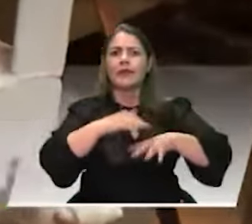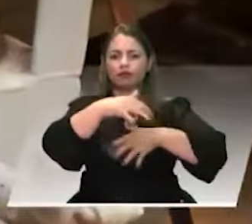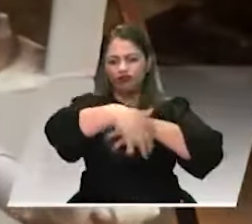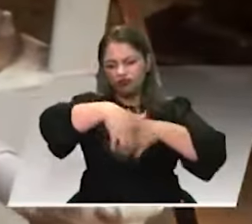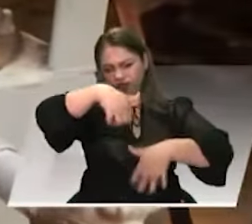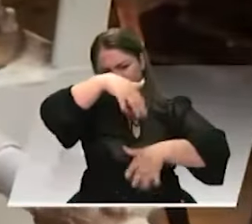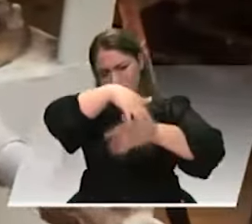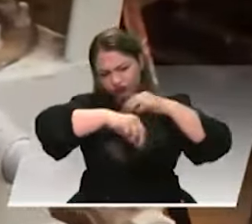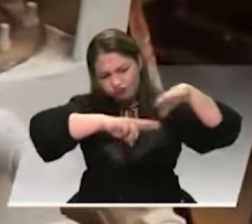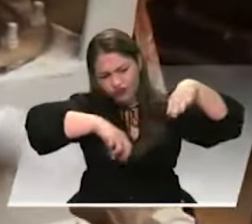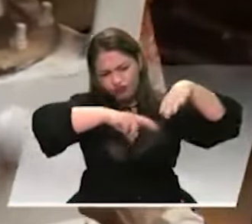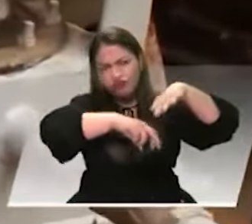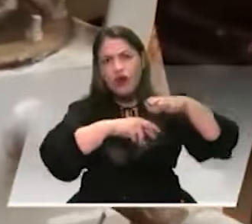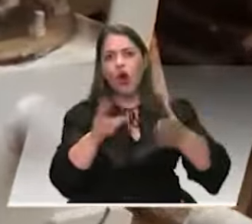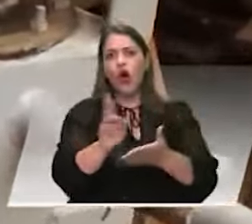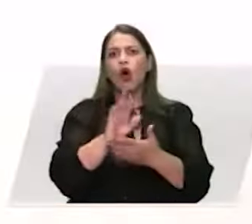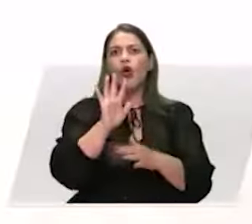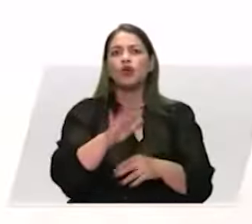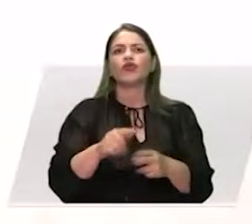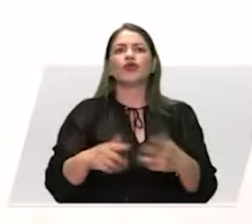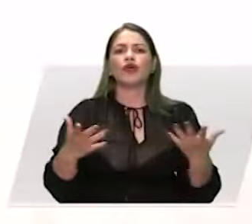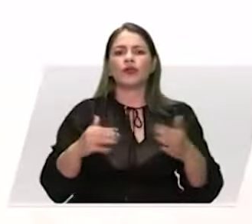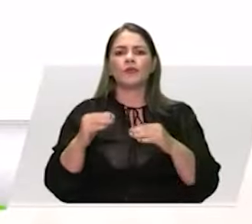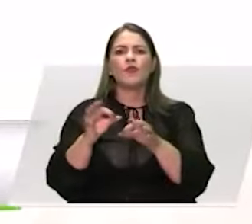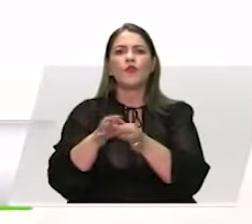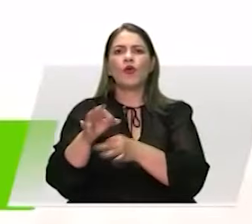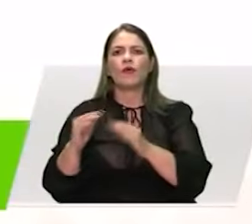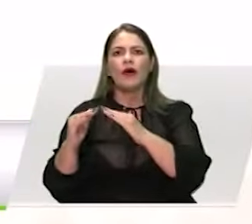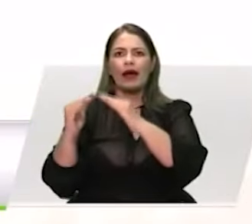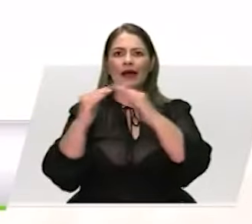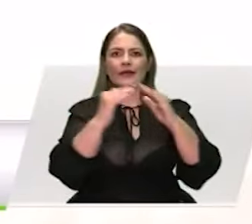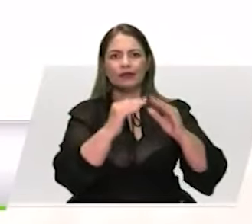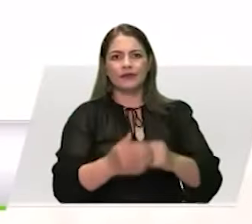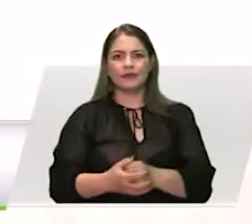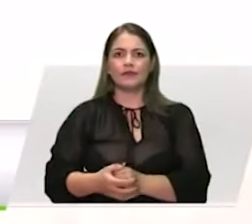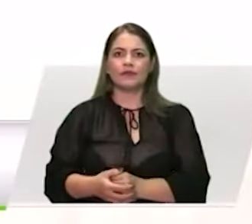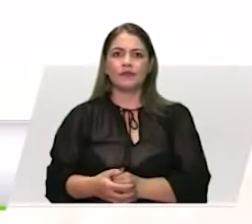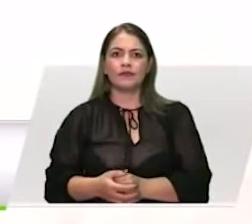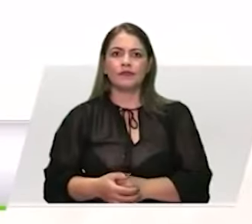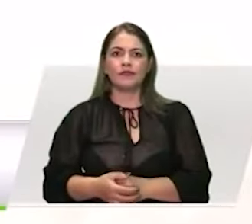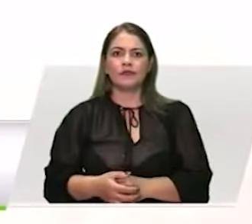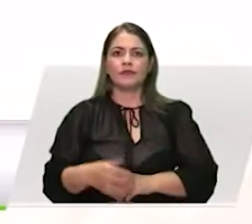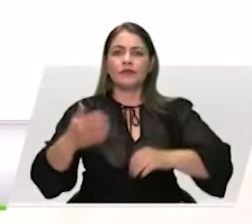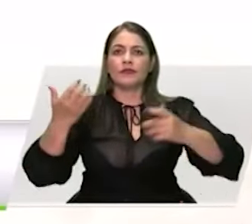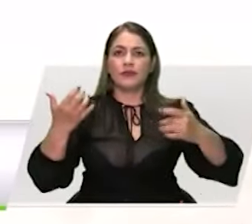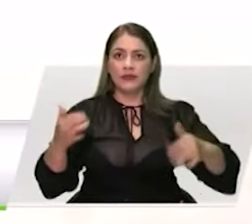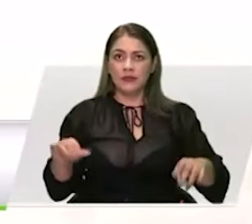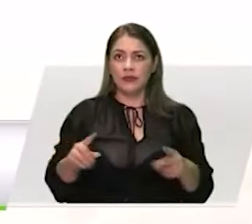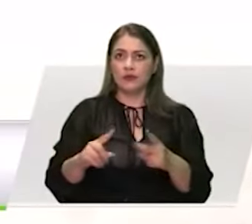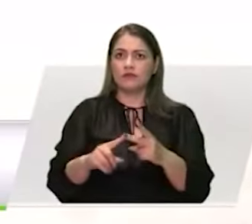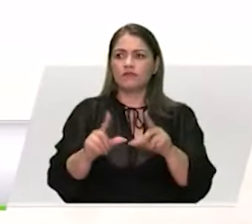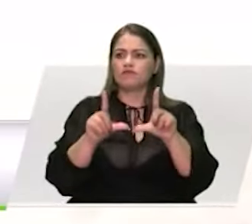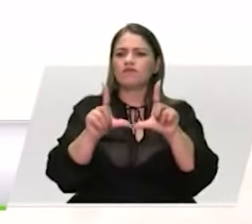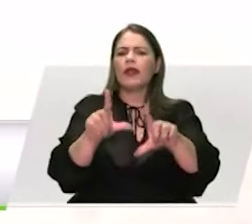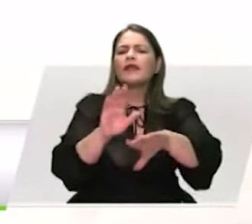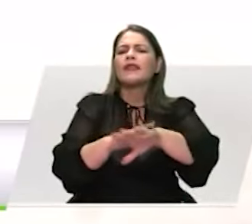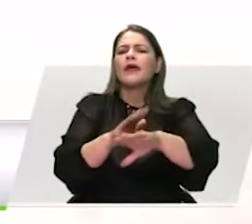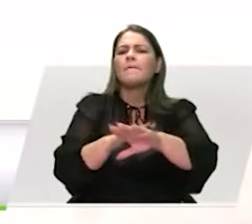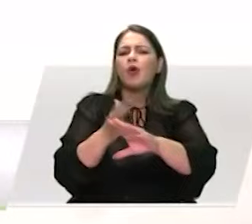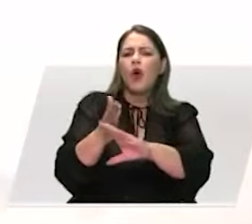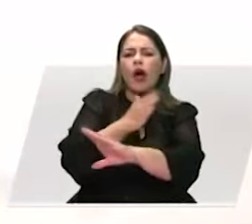y sus concentrados en el municipio de Cáceres. Pudimos otorgar y entregar una licencia ambiental temporal a